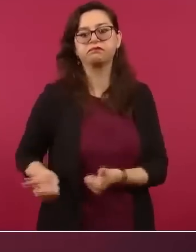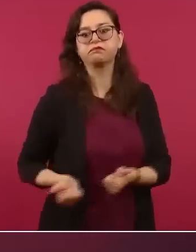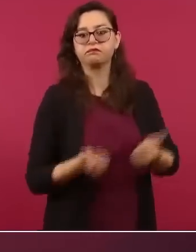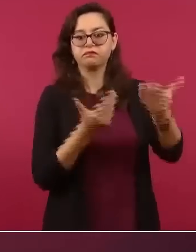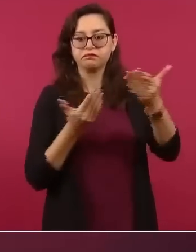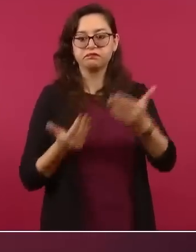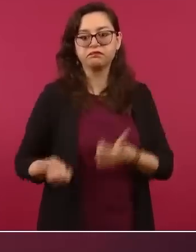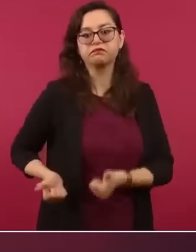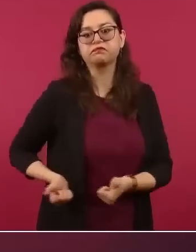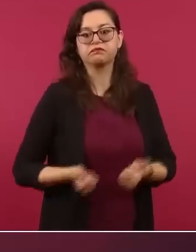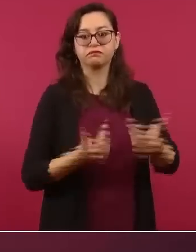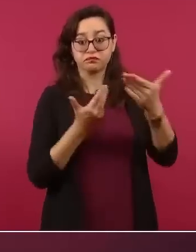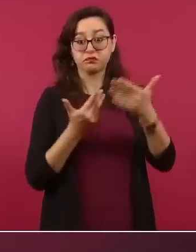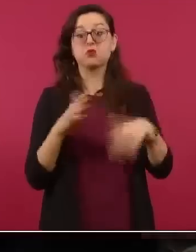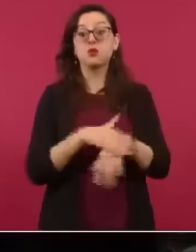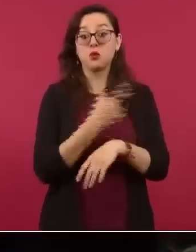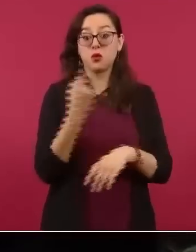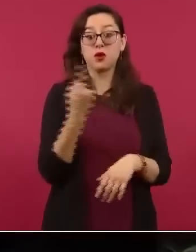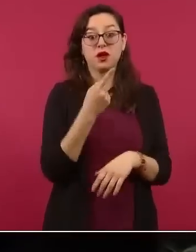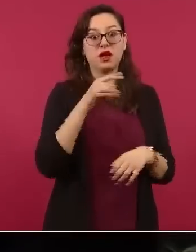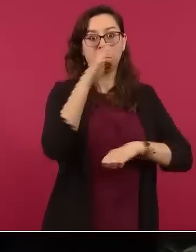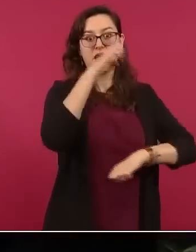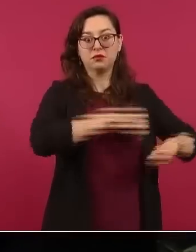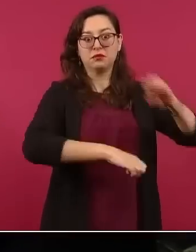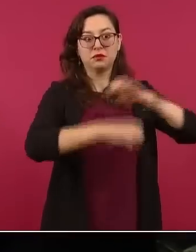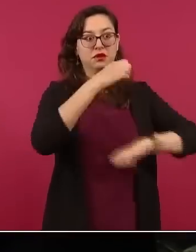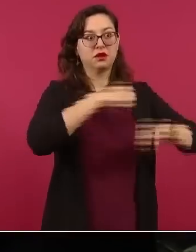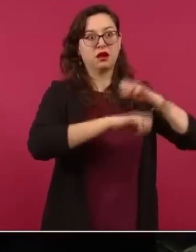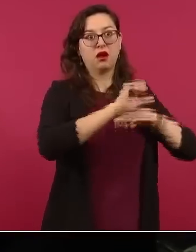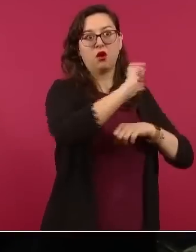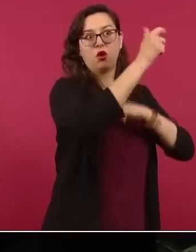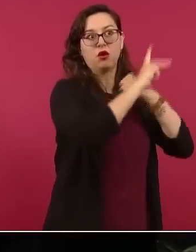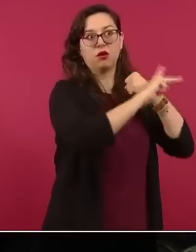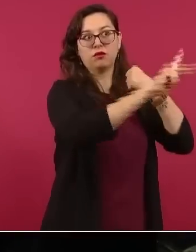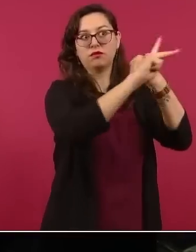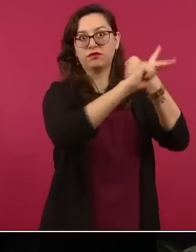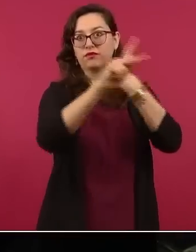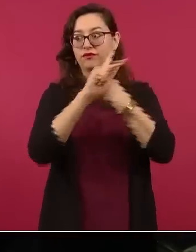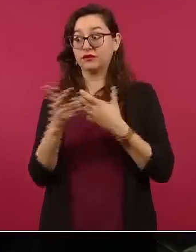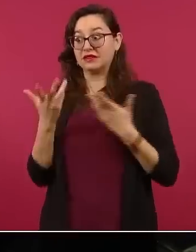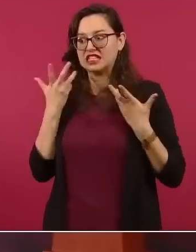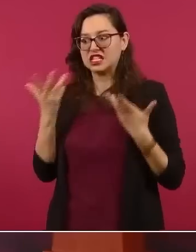apoyadas con gobiernos extranjeros. Estamos hablando del gas,